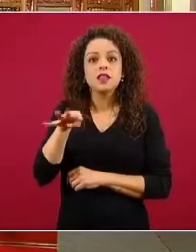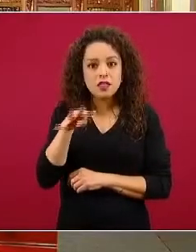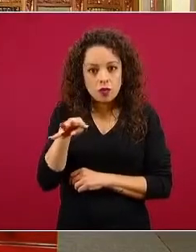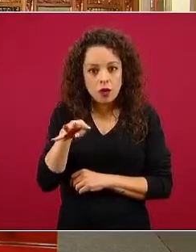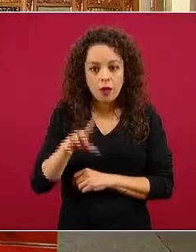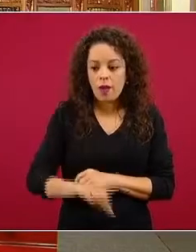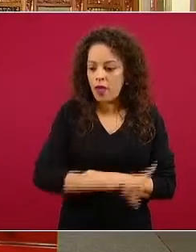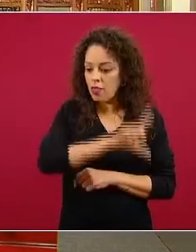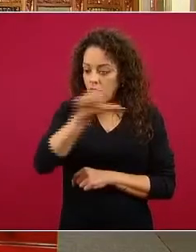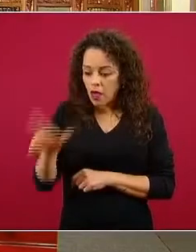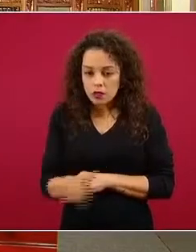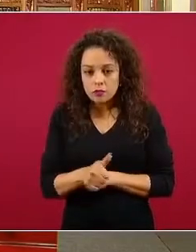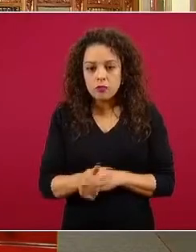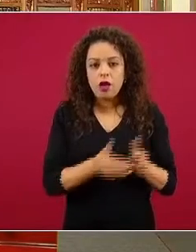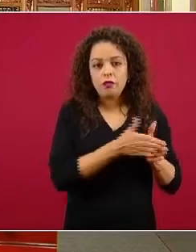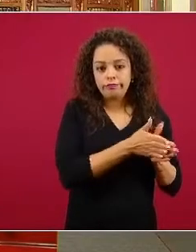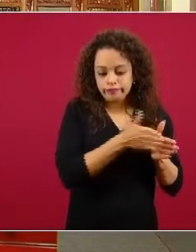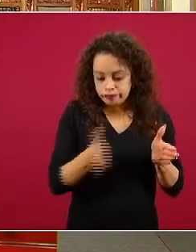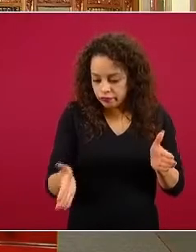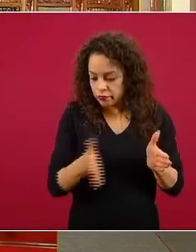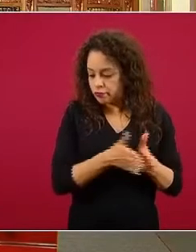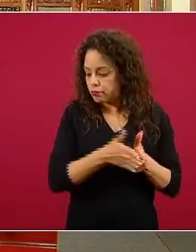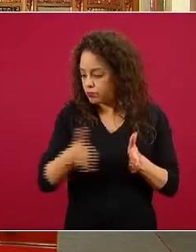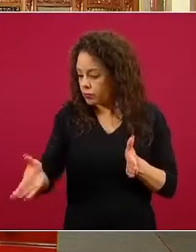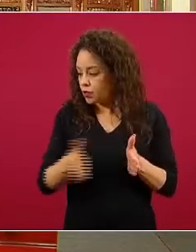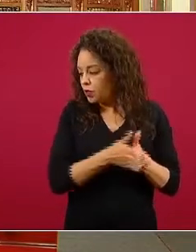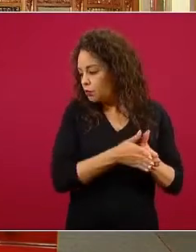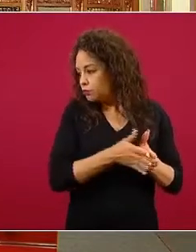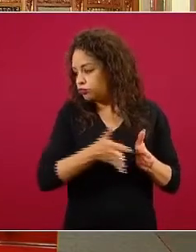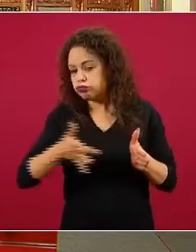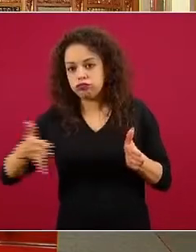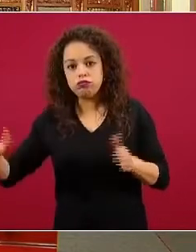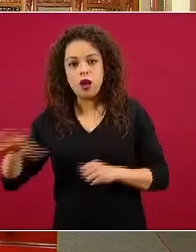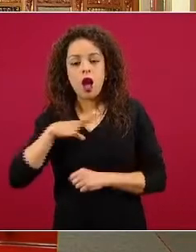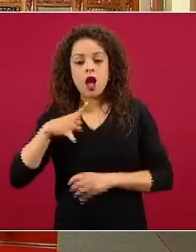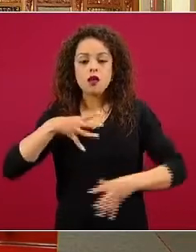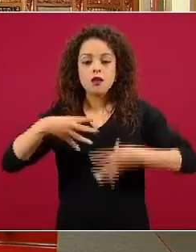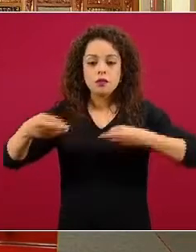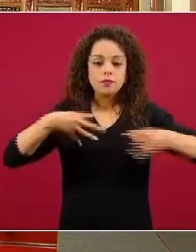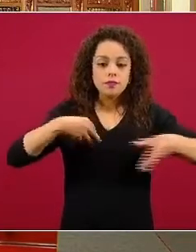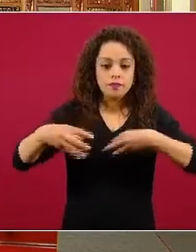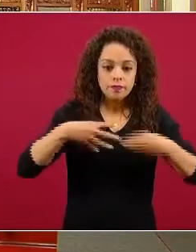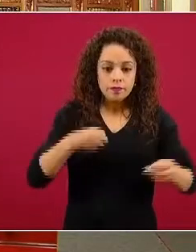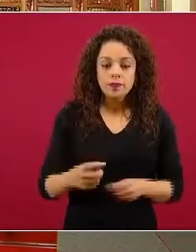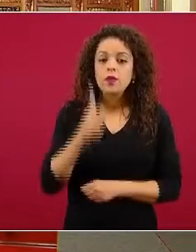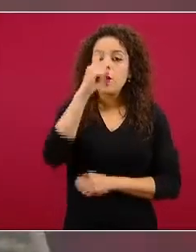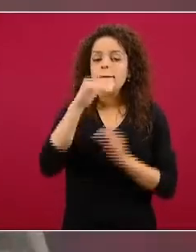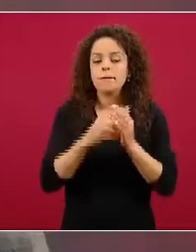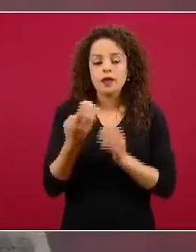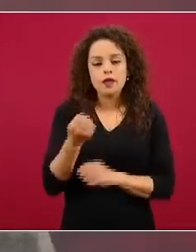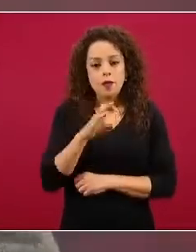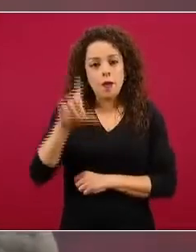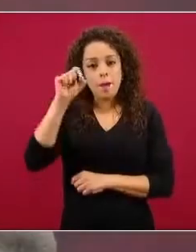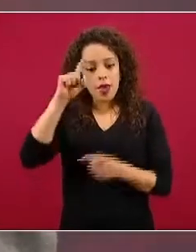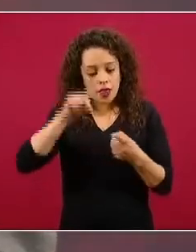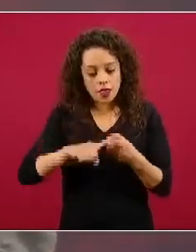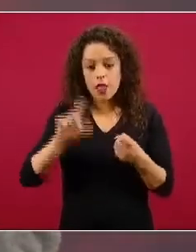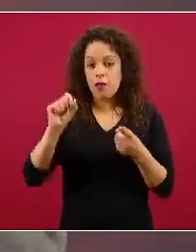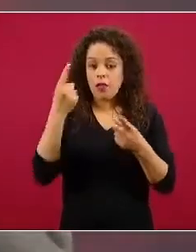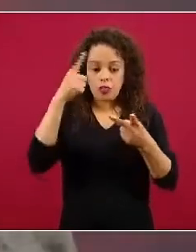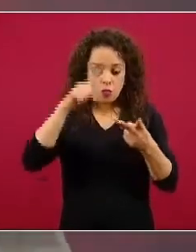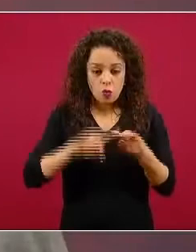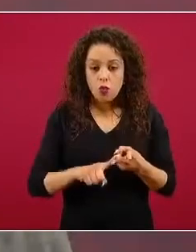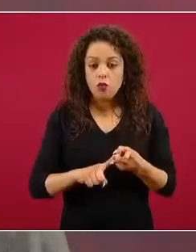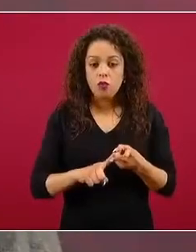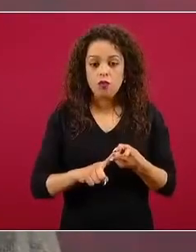vinieron sucesivas ciclos epidémicos, olas epidémicas en 1920, 1921,